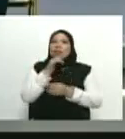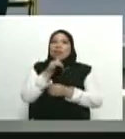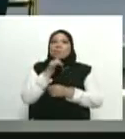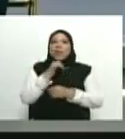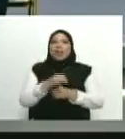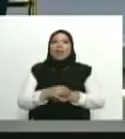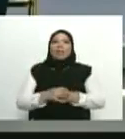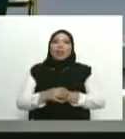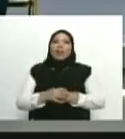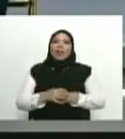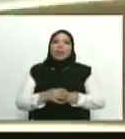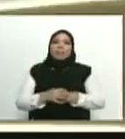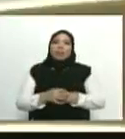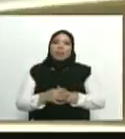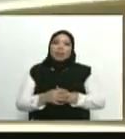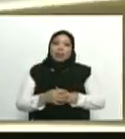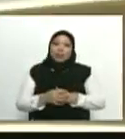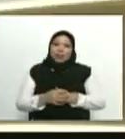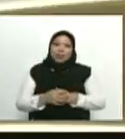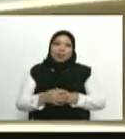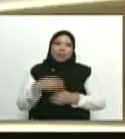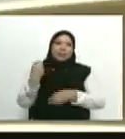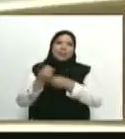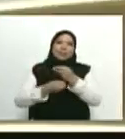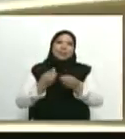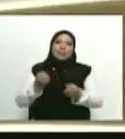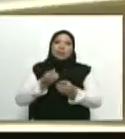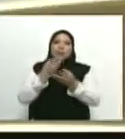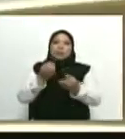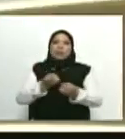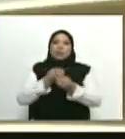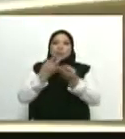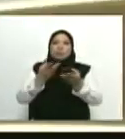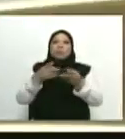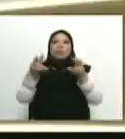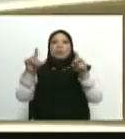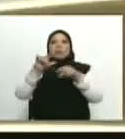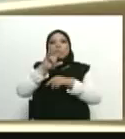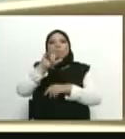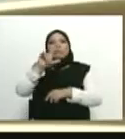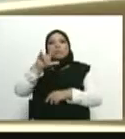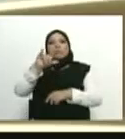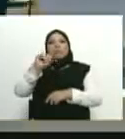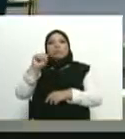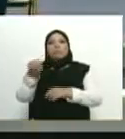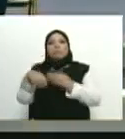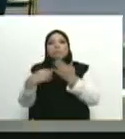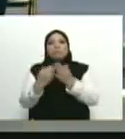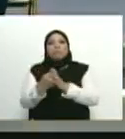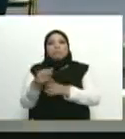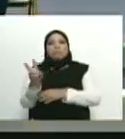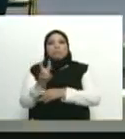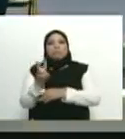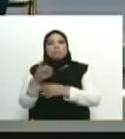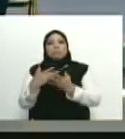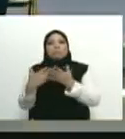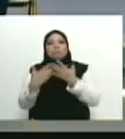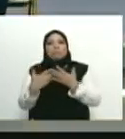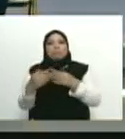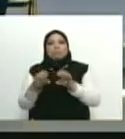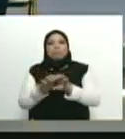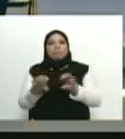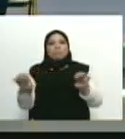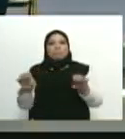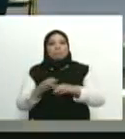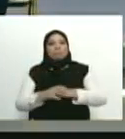Cardón, y del Consejo Comunal también. Y Luis Romero, delegado de la Federación Venezolana de Estudiantes de Educación